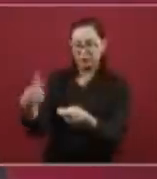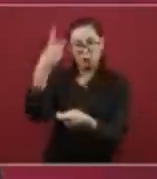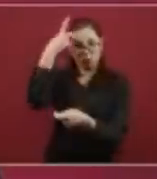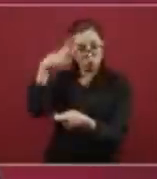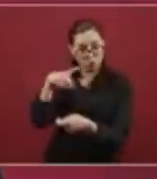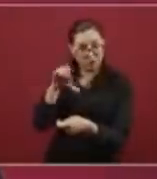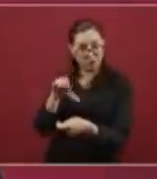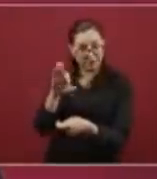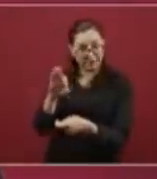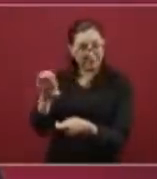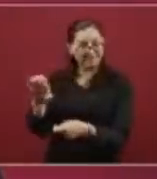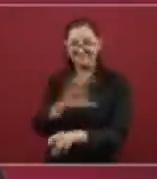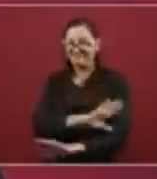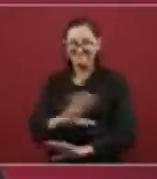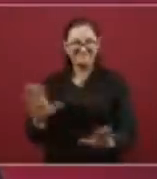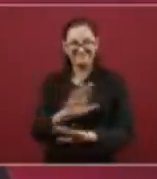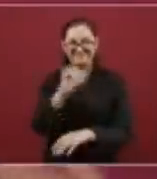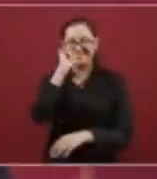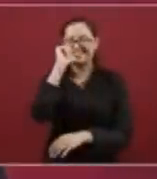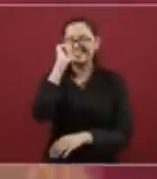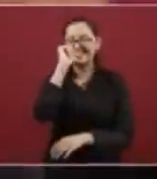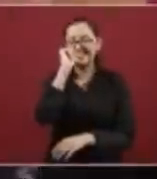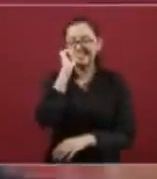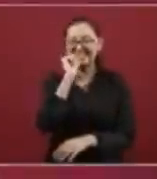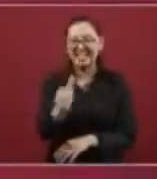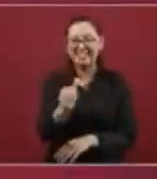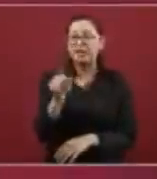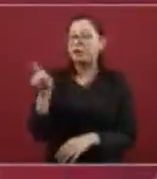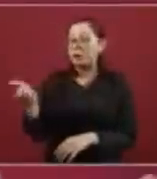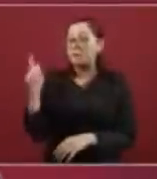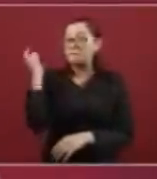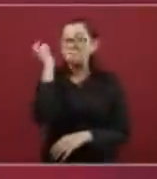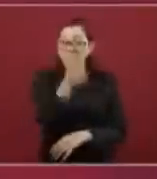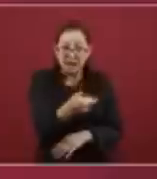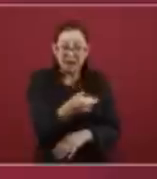de Electricidad, de la empresa que paga